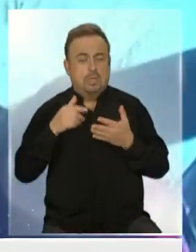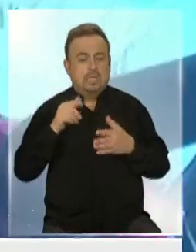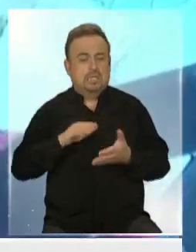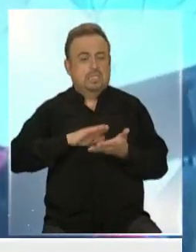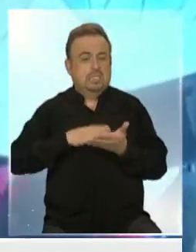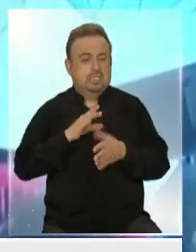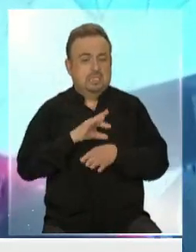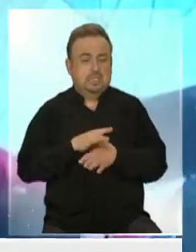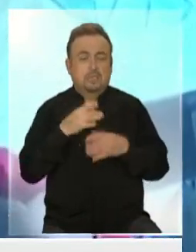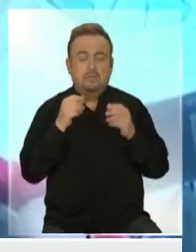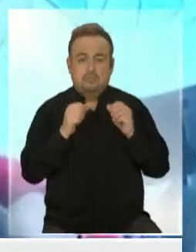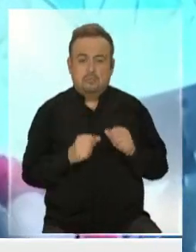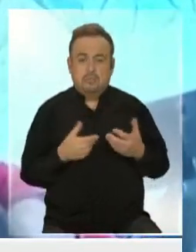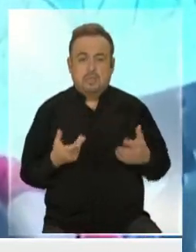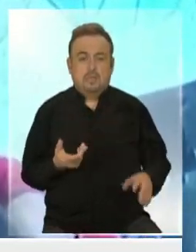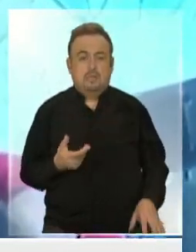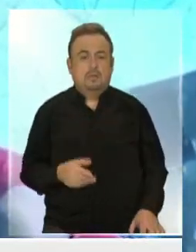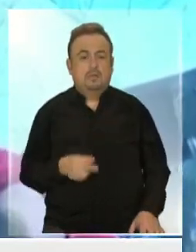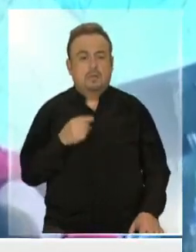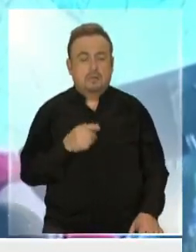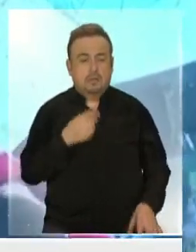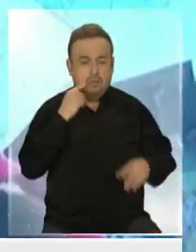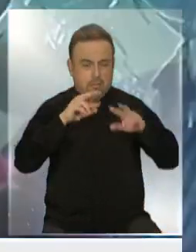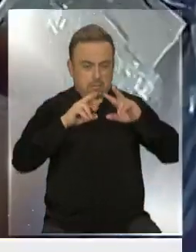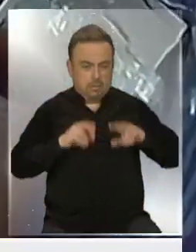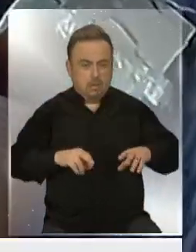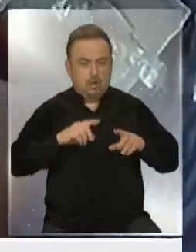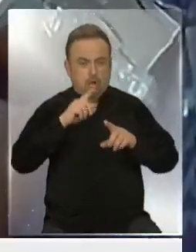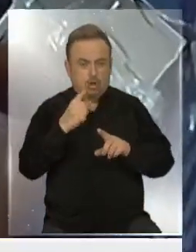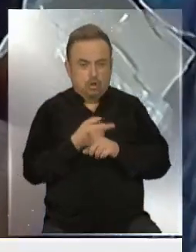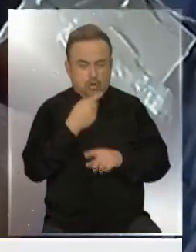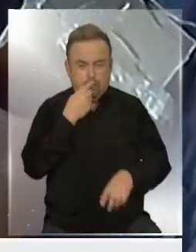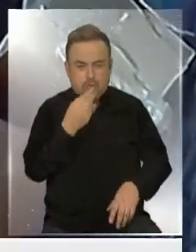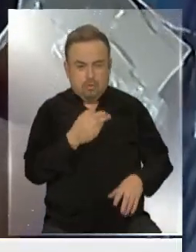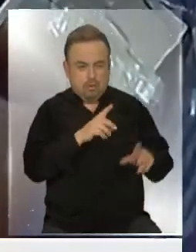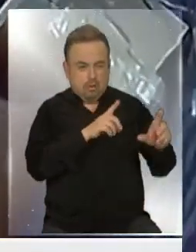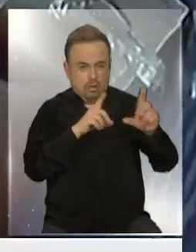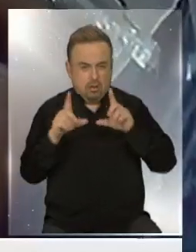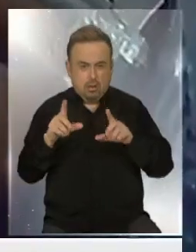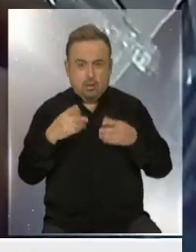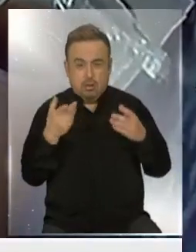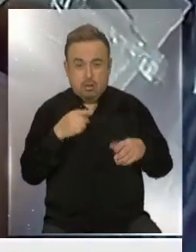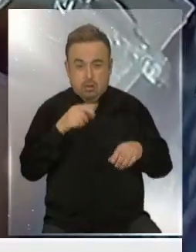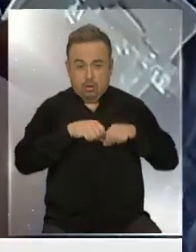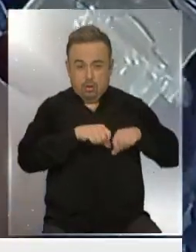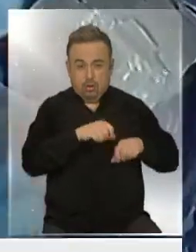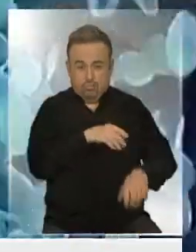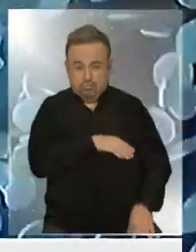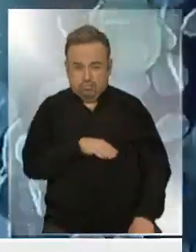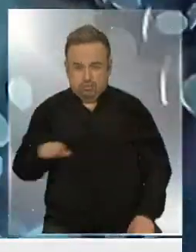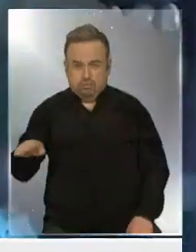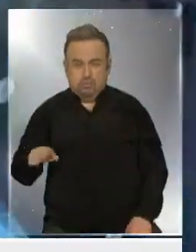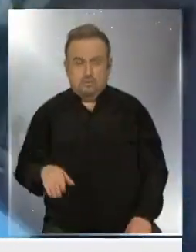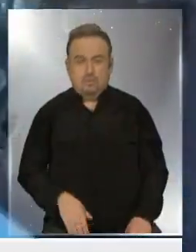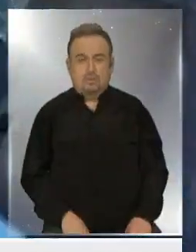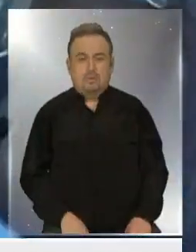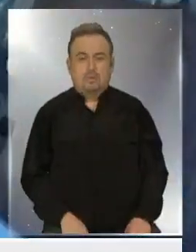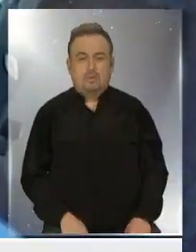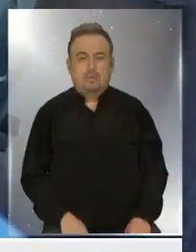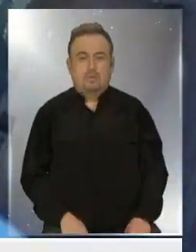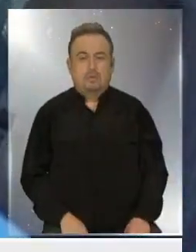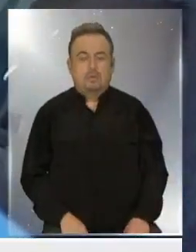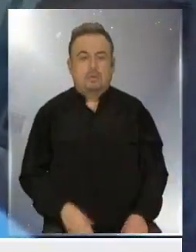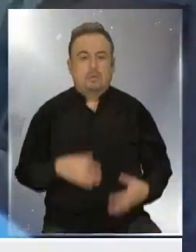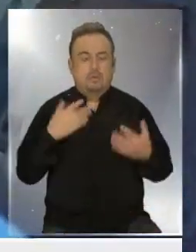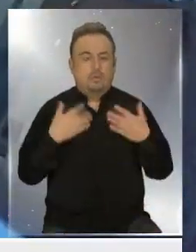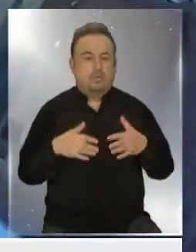salud. Podríamos pasar a revisar nuevamente, señor director, la imagen. Mira dónde está el coche y la niñita.